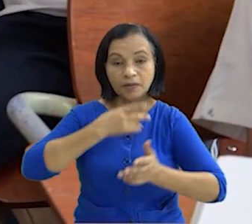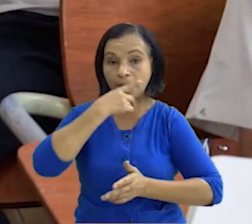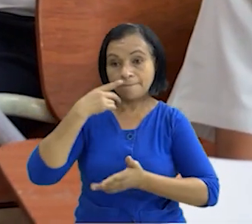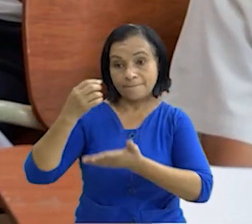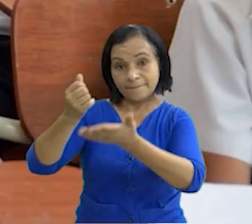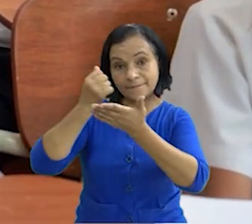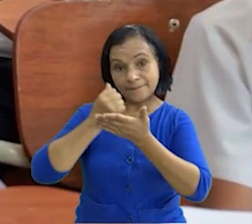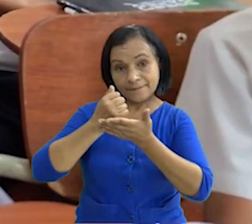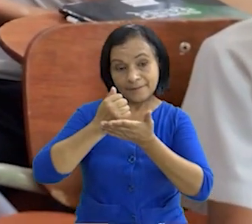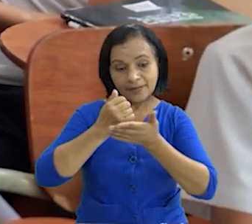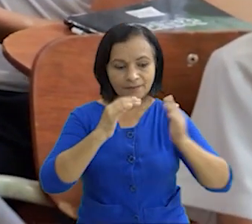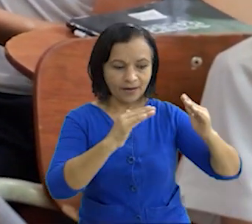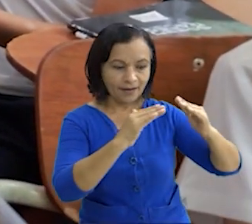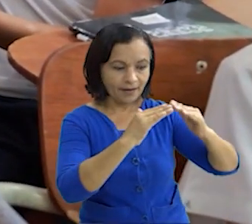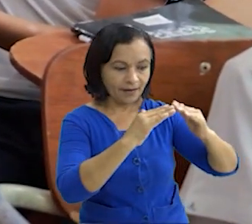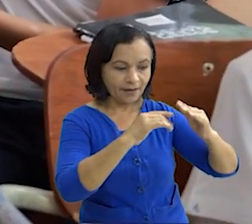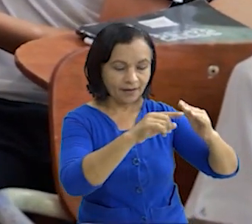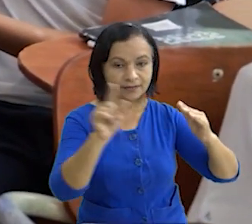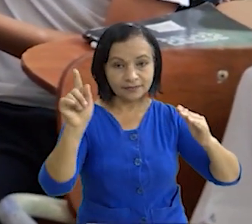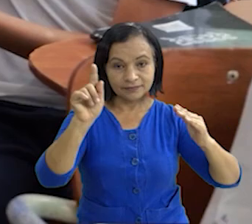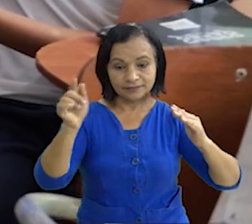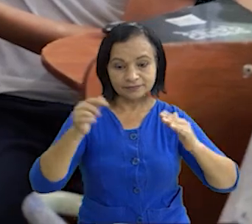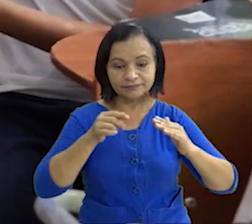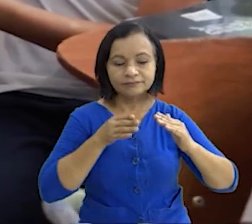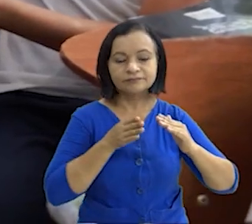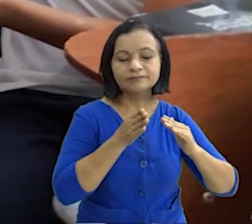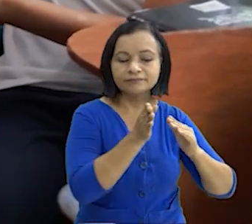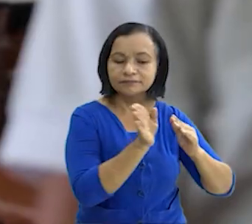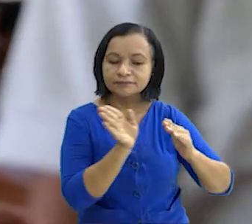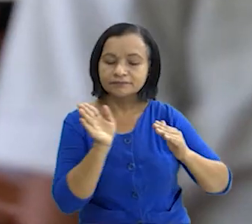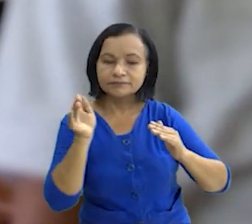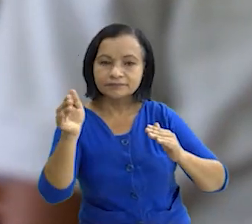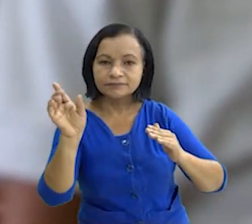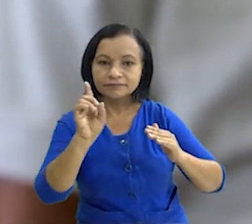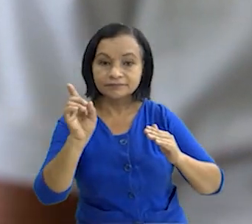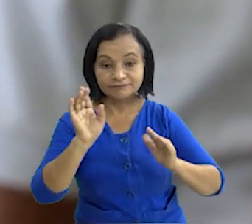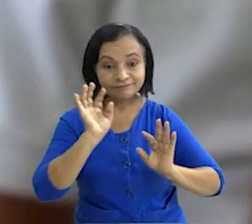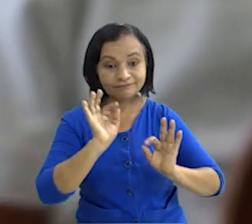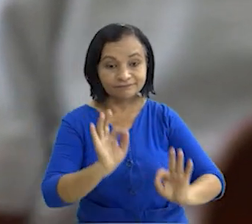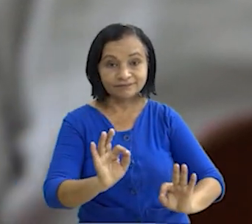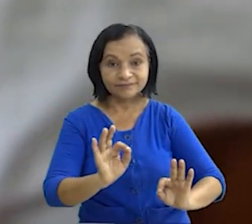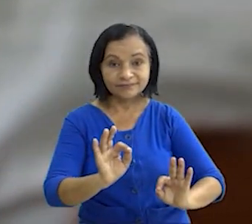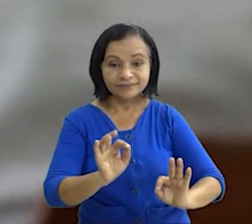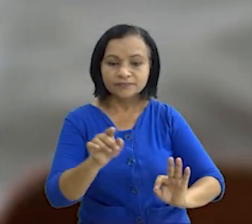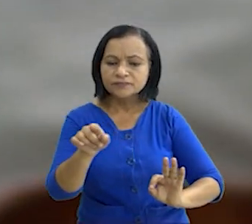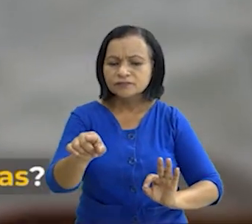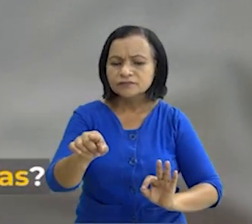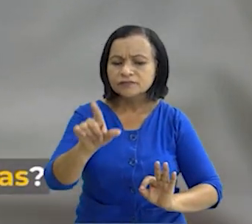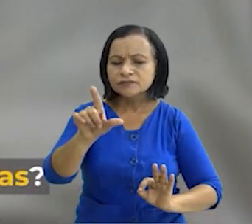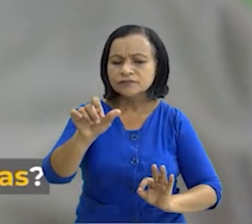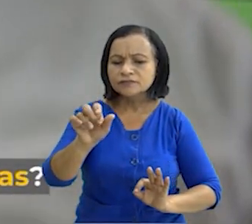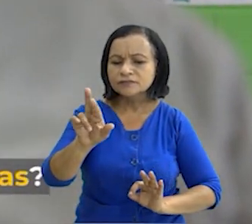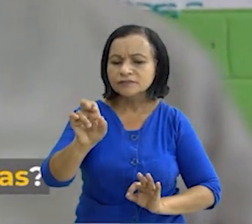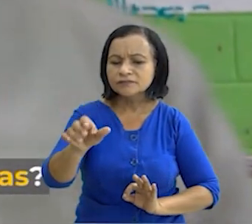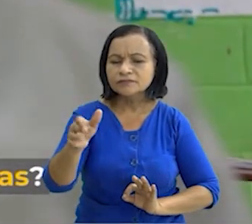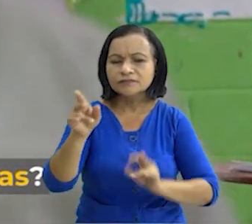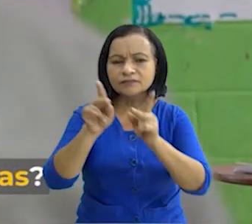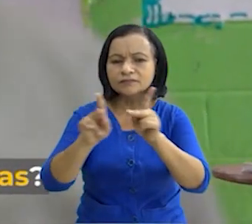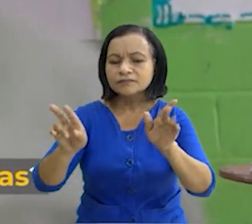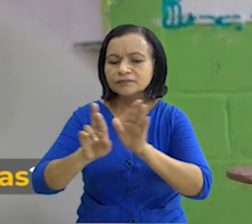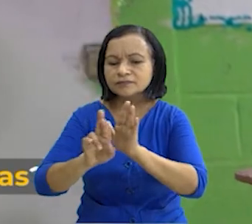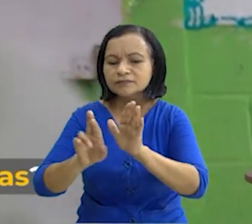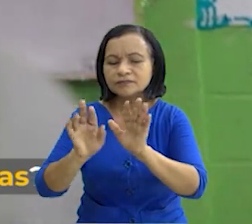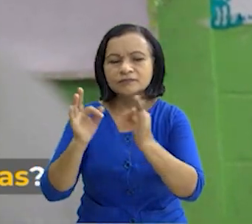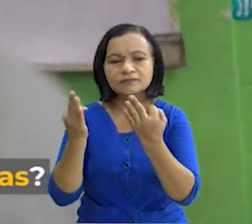ayudó con el croquis de la casa y mi tía con la ruta de vocación externa. Muy bien. ¿Y vos, Laura, cómo hiciste tu plan de